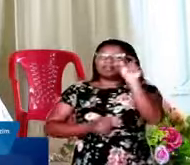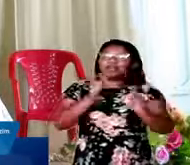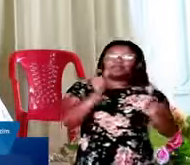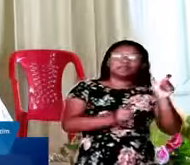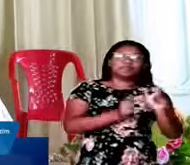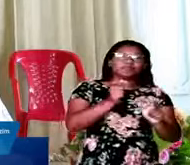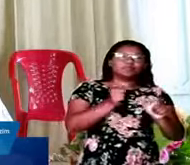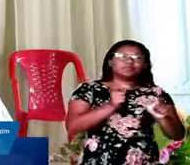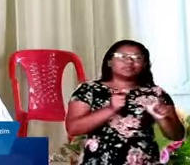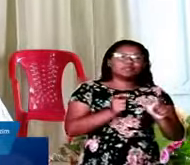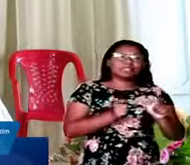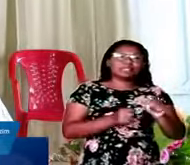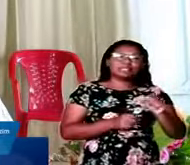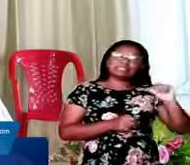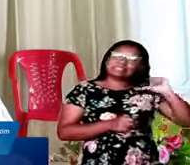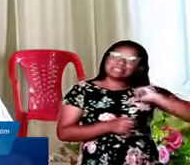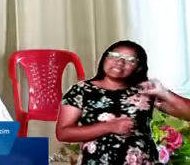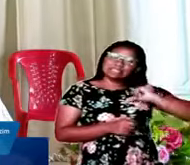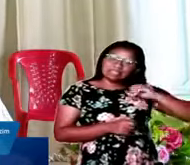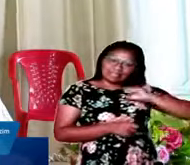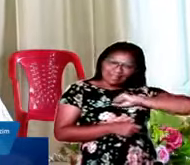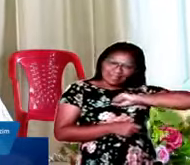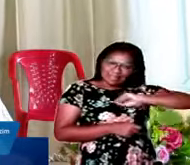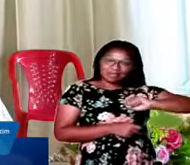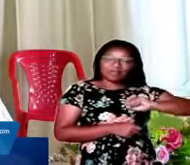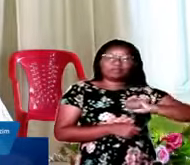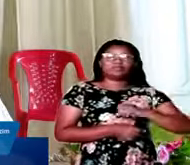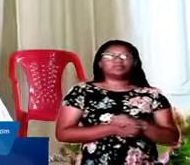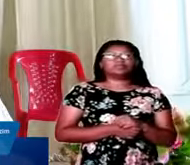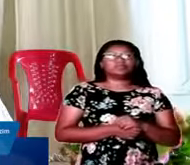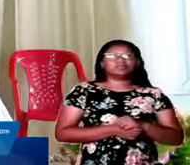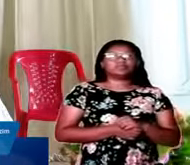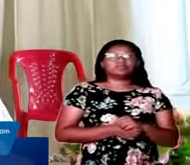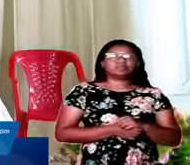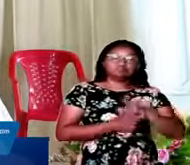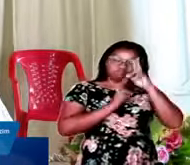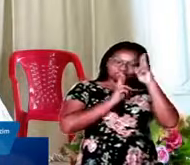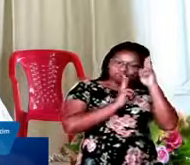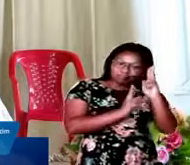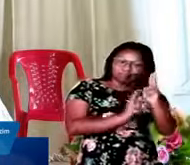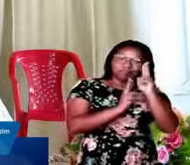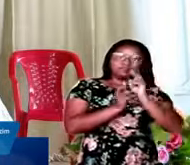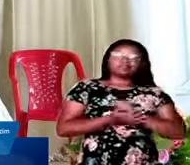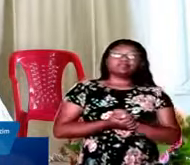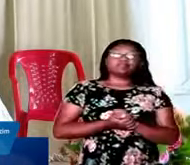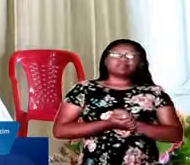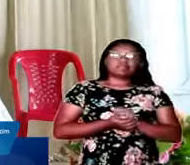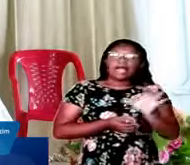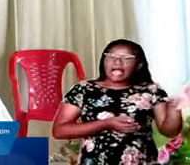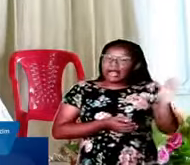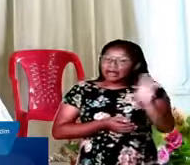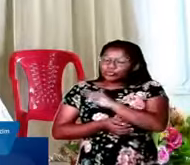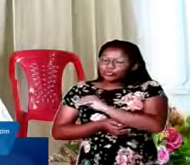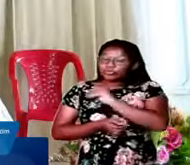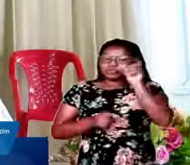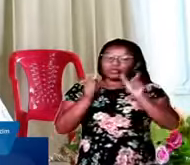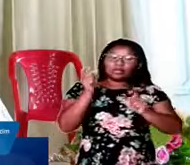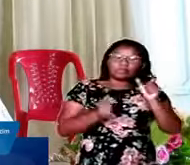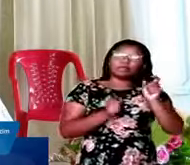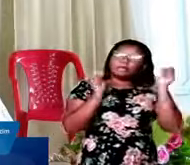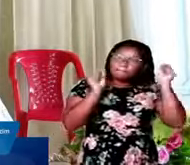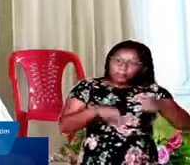tiene dignidad. Todo ser humano merece respeto. A todo ser humano podemos